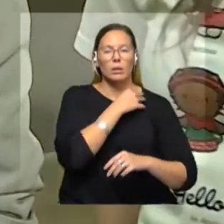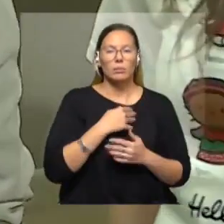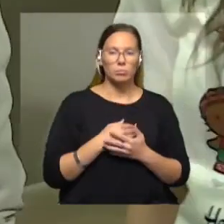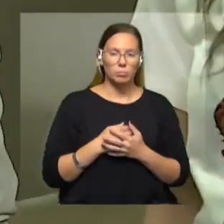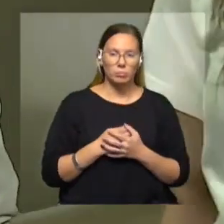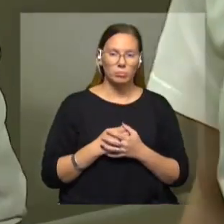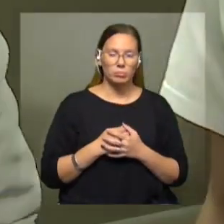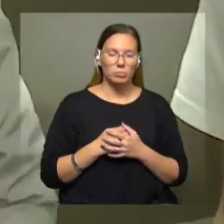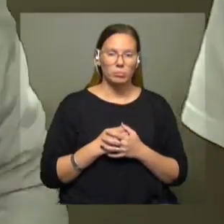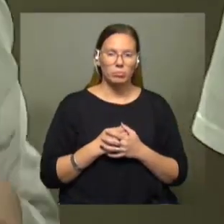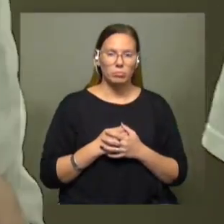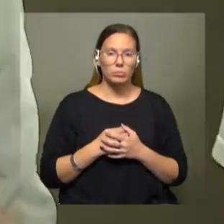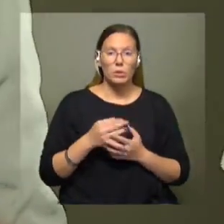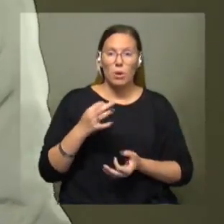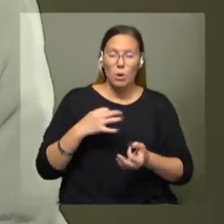obra que